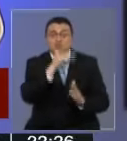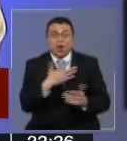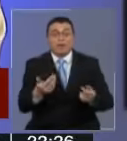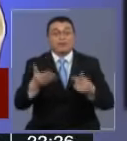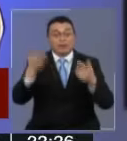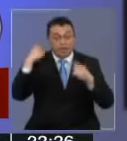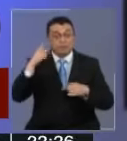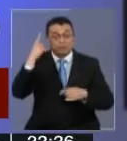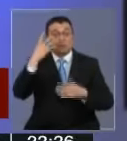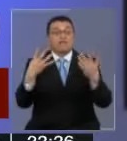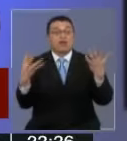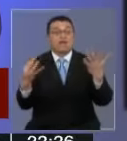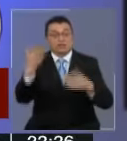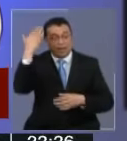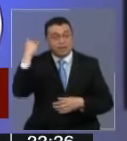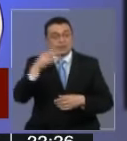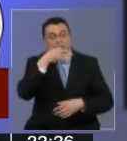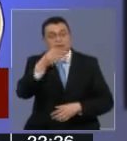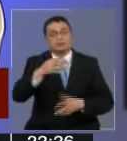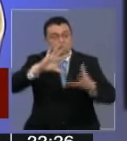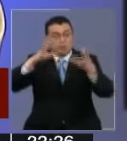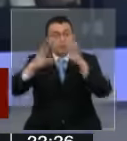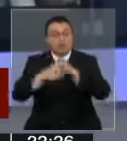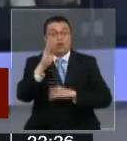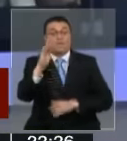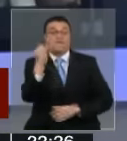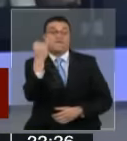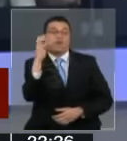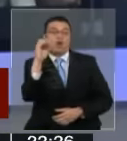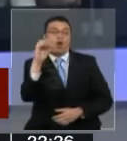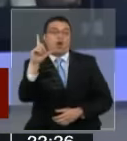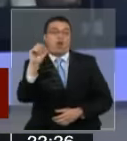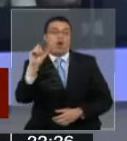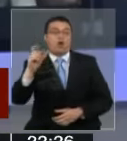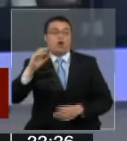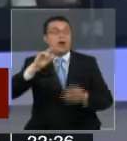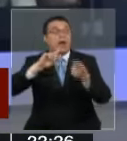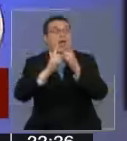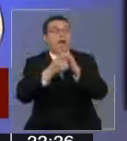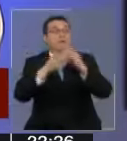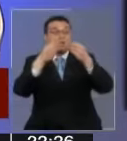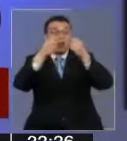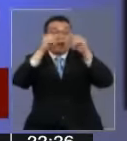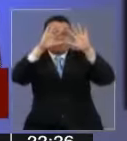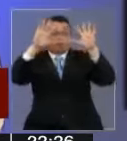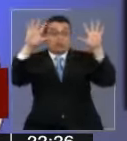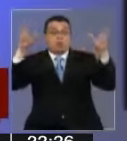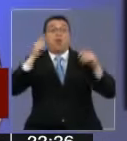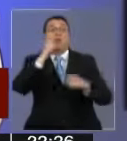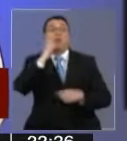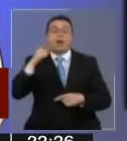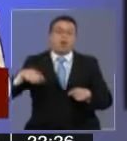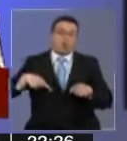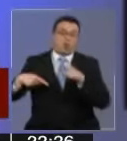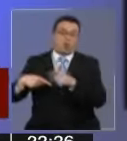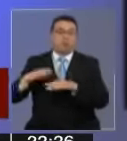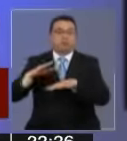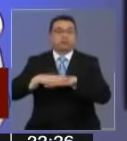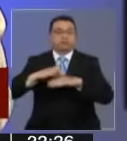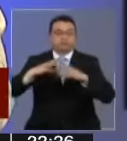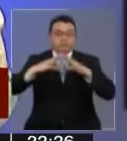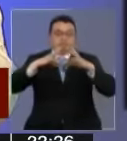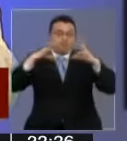cuando aparecen los que dicen en el mundo, los biólogos que dicen en el mundo que hay un cambio climático por efecto antrópico, por efecto humano, ¿ya? Y cuando aparece